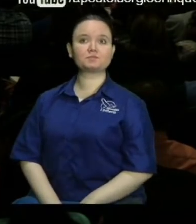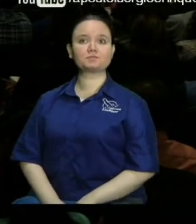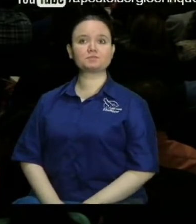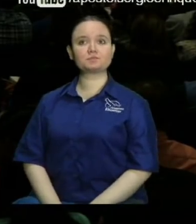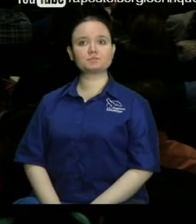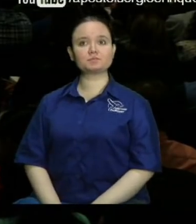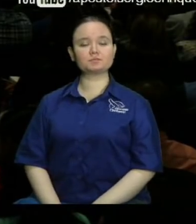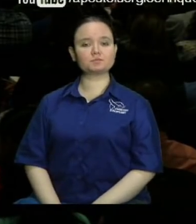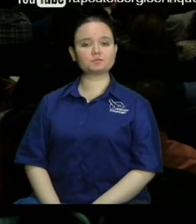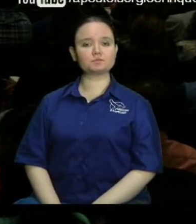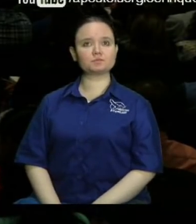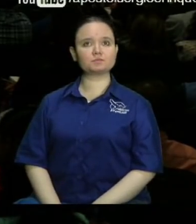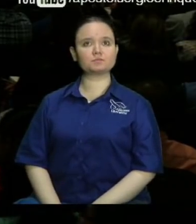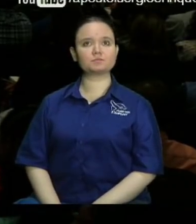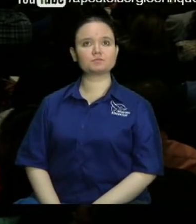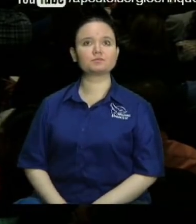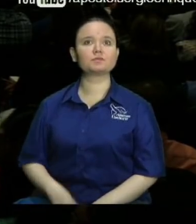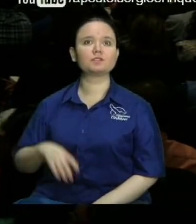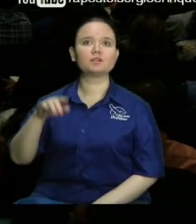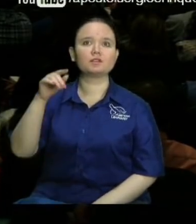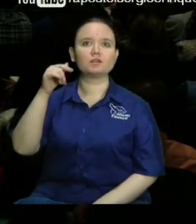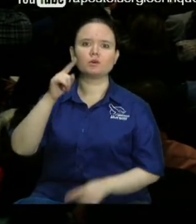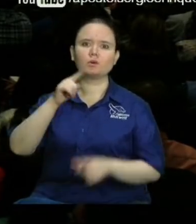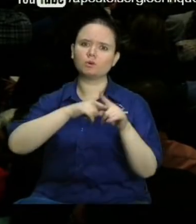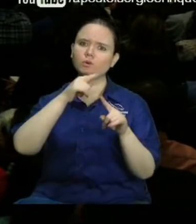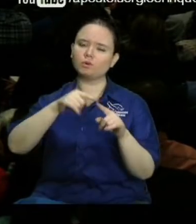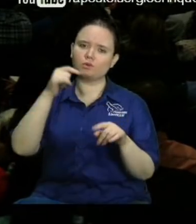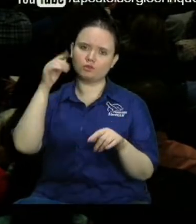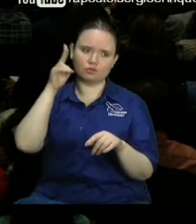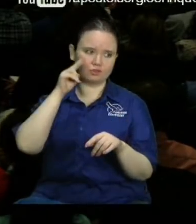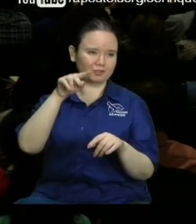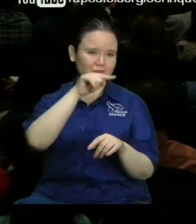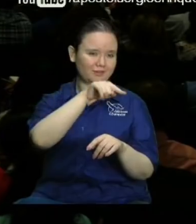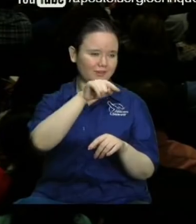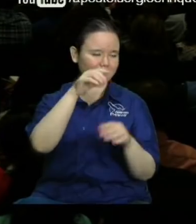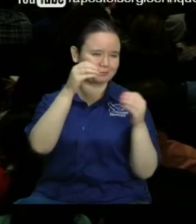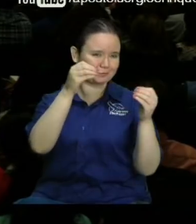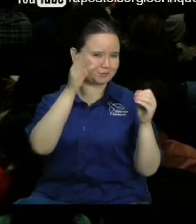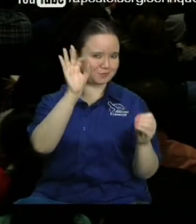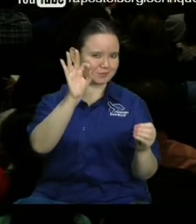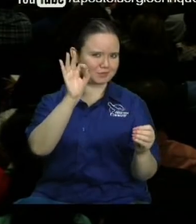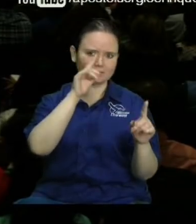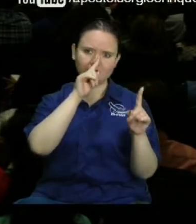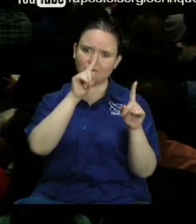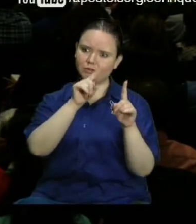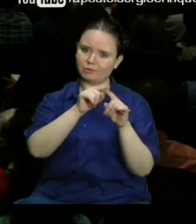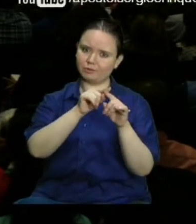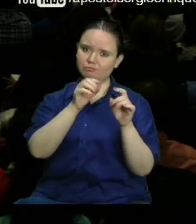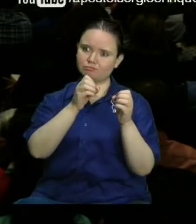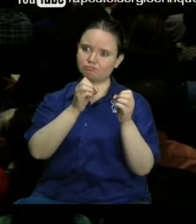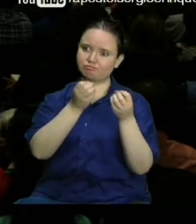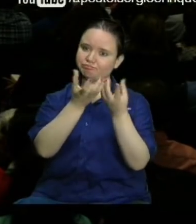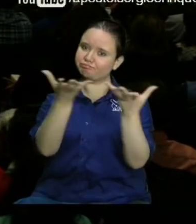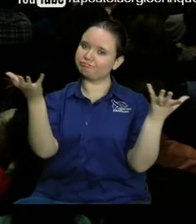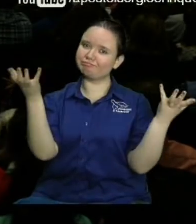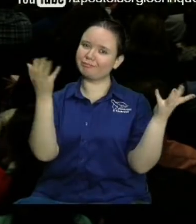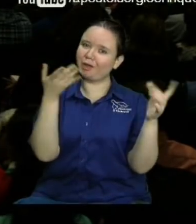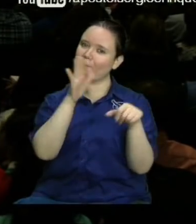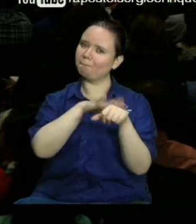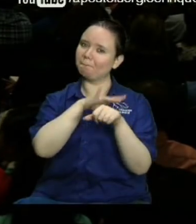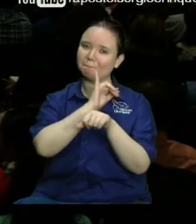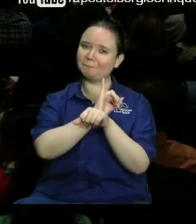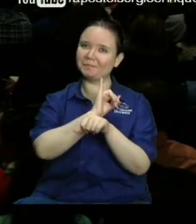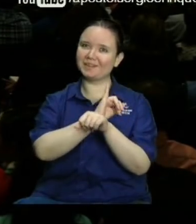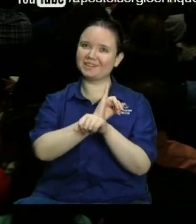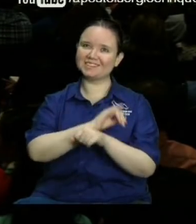según yo que es un retiro pastoral, pero cuando veo para atrás creo que es, o seremos todos nosotros los pastores, hermano.